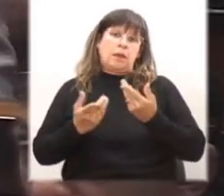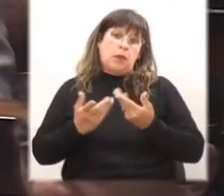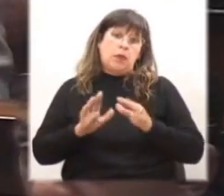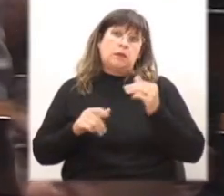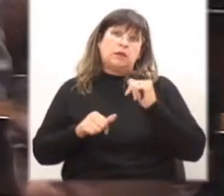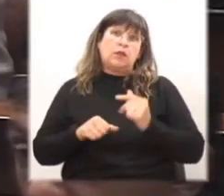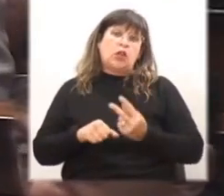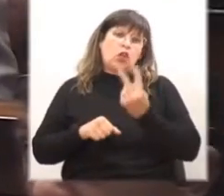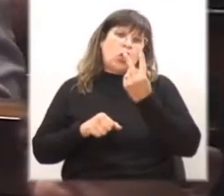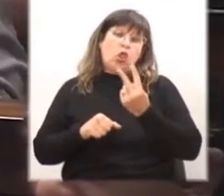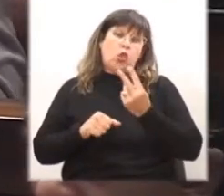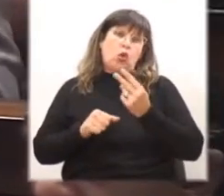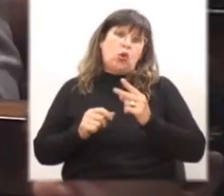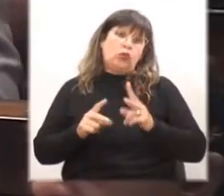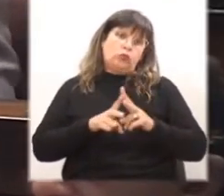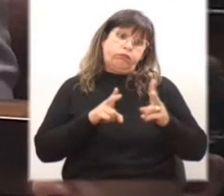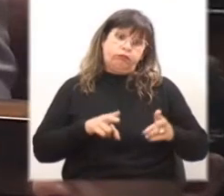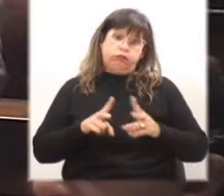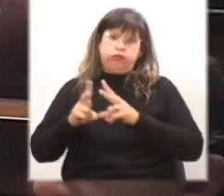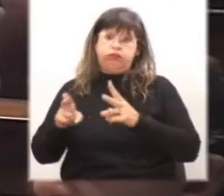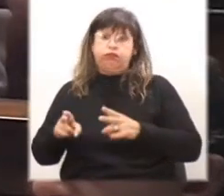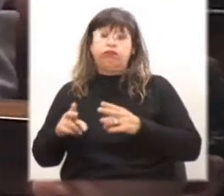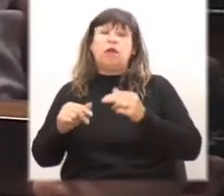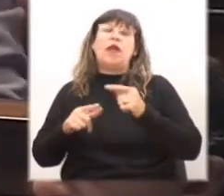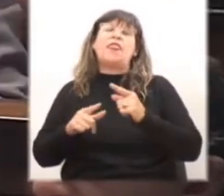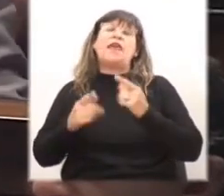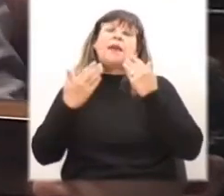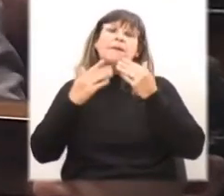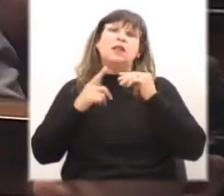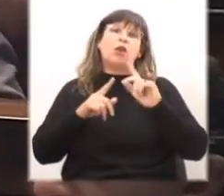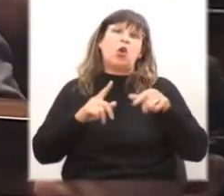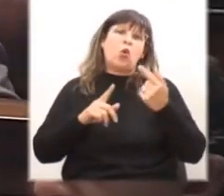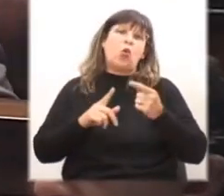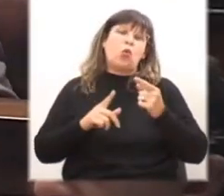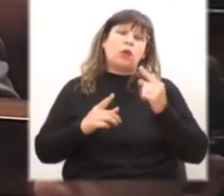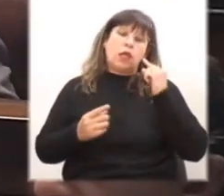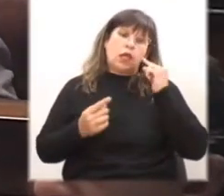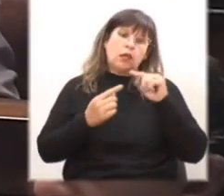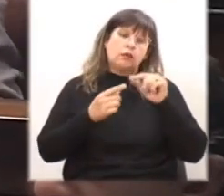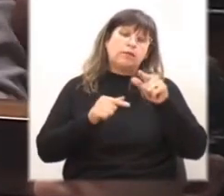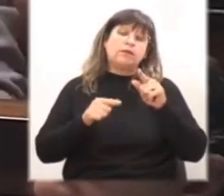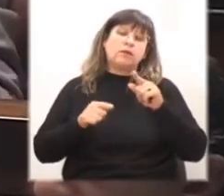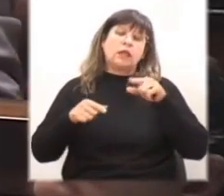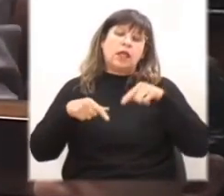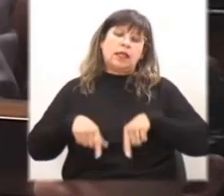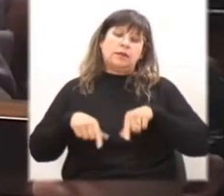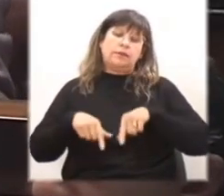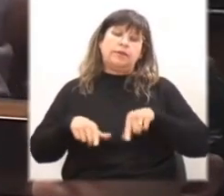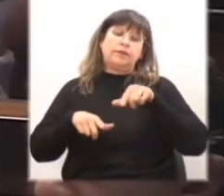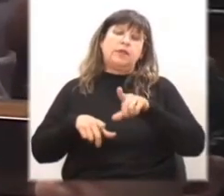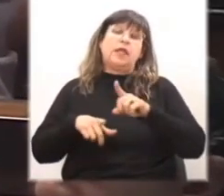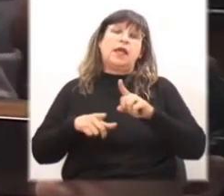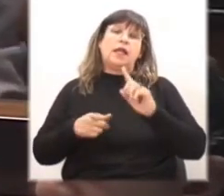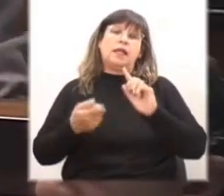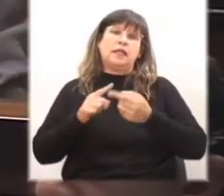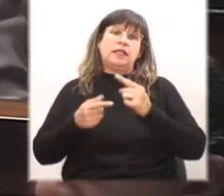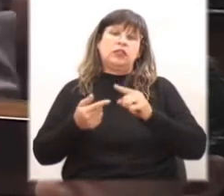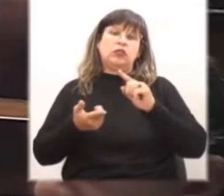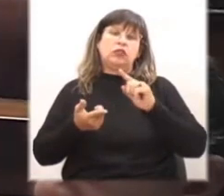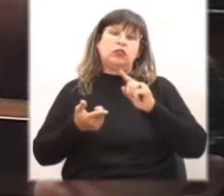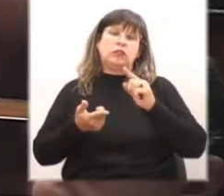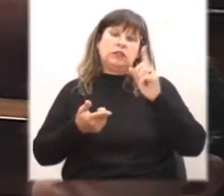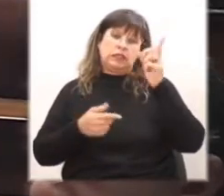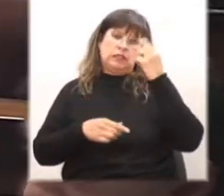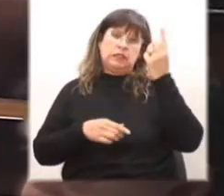dos grandes bloques de preguntas, una dirigidas al Ministerio de Relaciones Exteriores, al ministro y por su intermedio, naturalmente, a